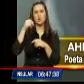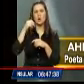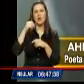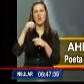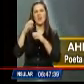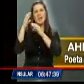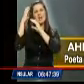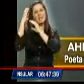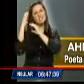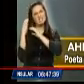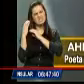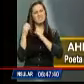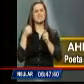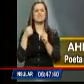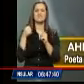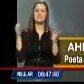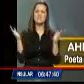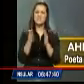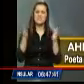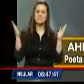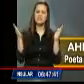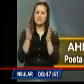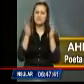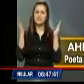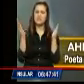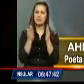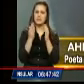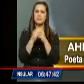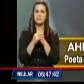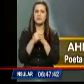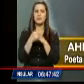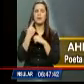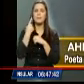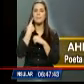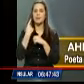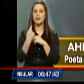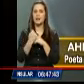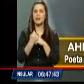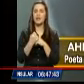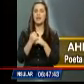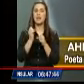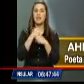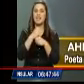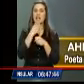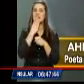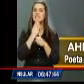más suficiente para hacer Israel cesar el fuego.